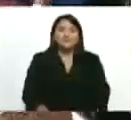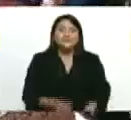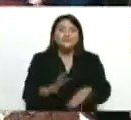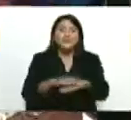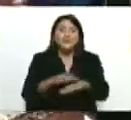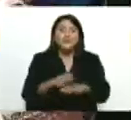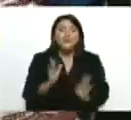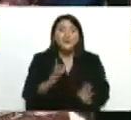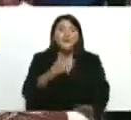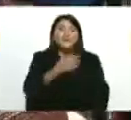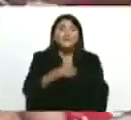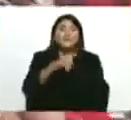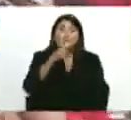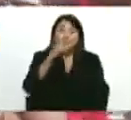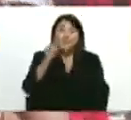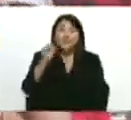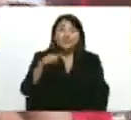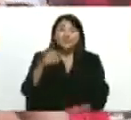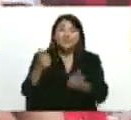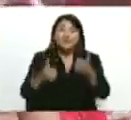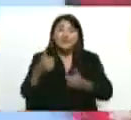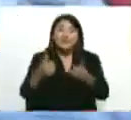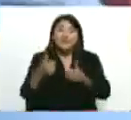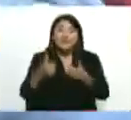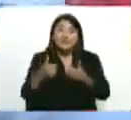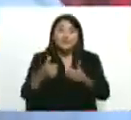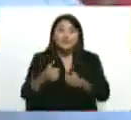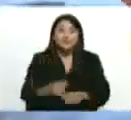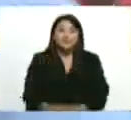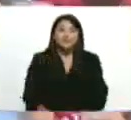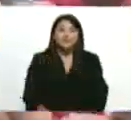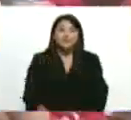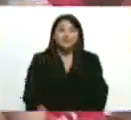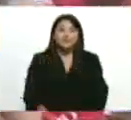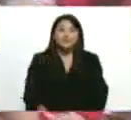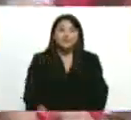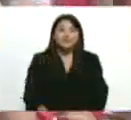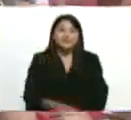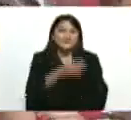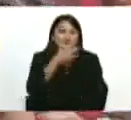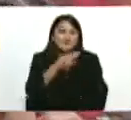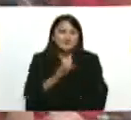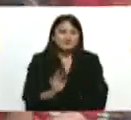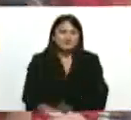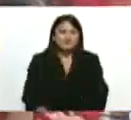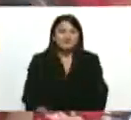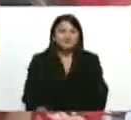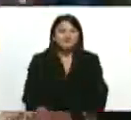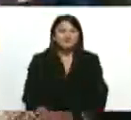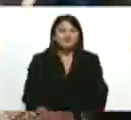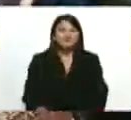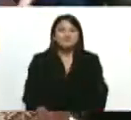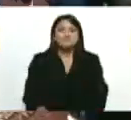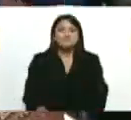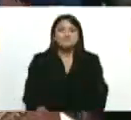¿No te vista? ¿Y quién va? La facilito, va.